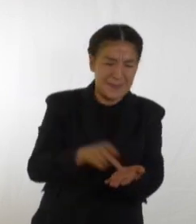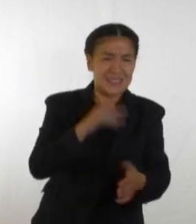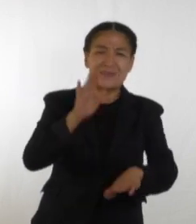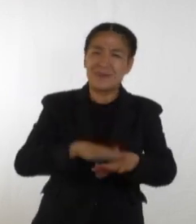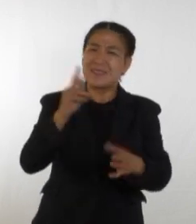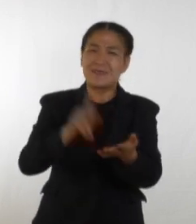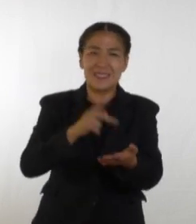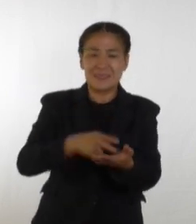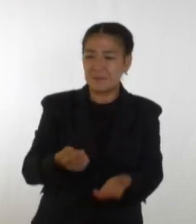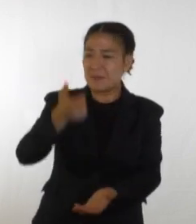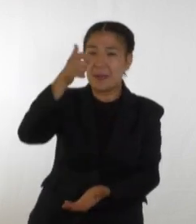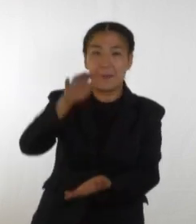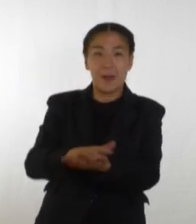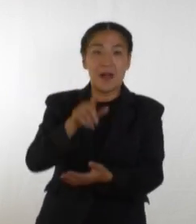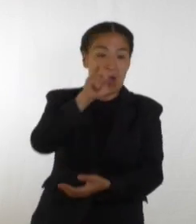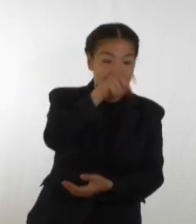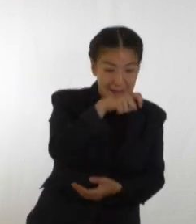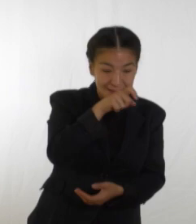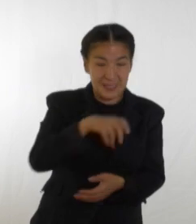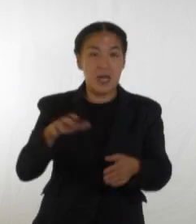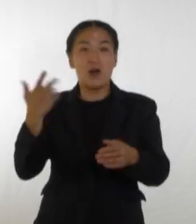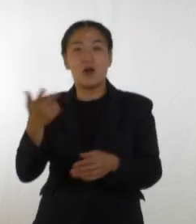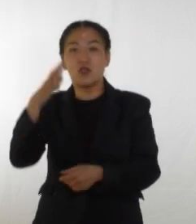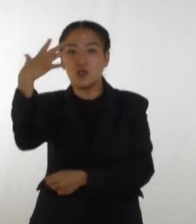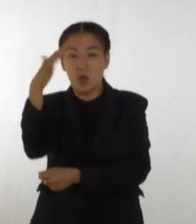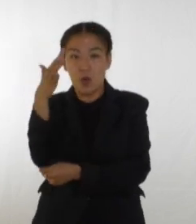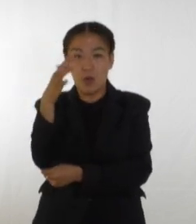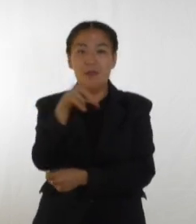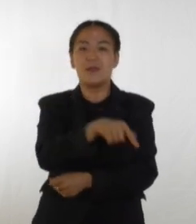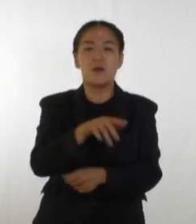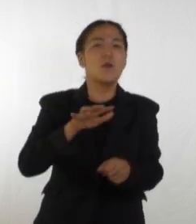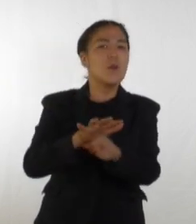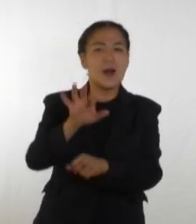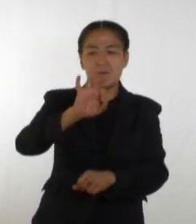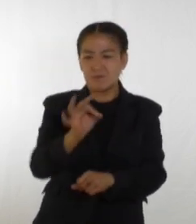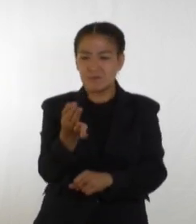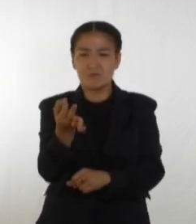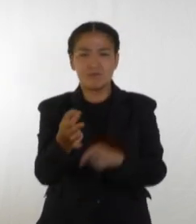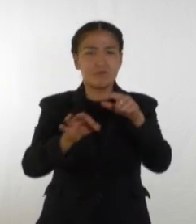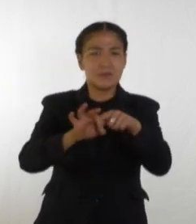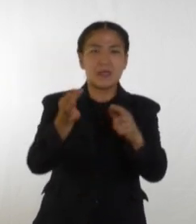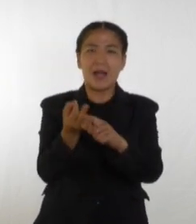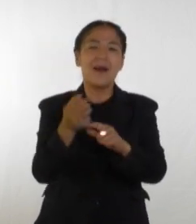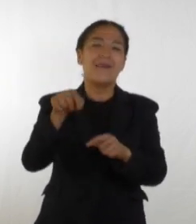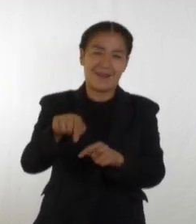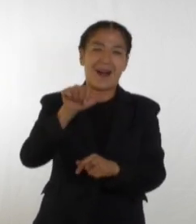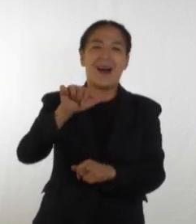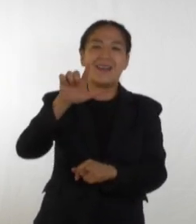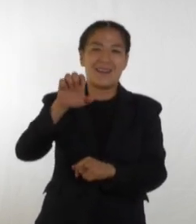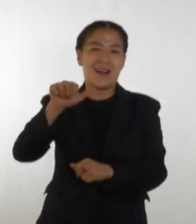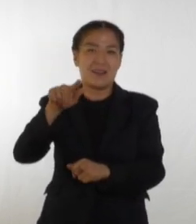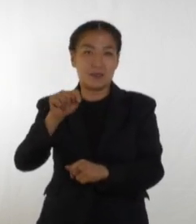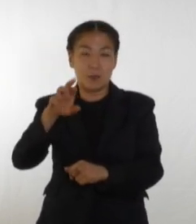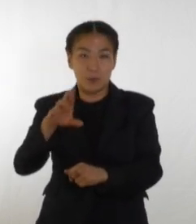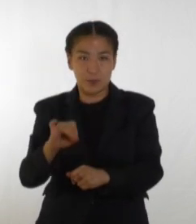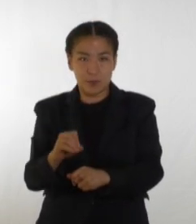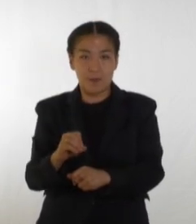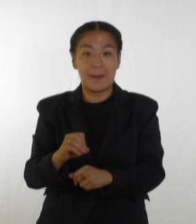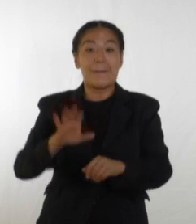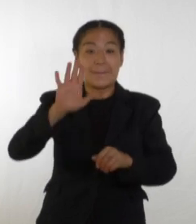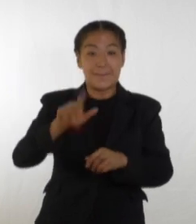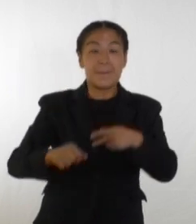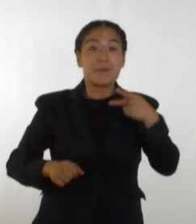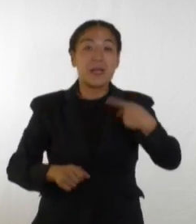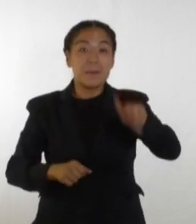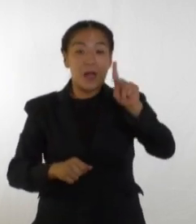salir águila o sol, aunque la moneda esté cargada, eso, si es águila o sol, eso es aleatorio.